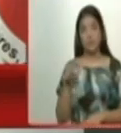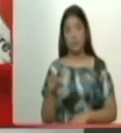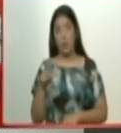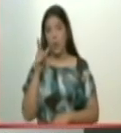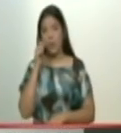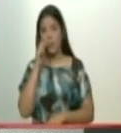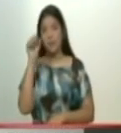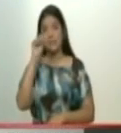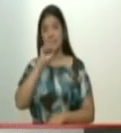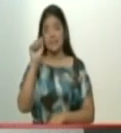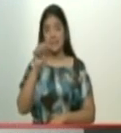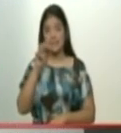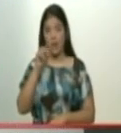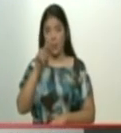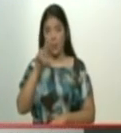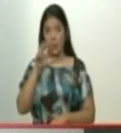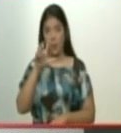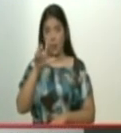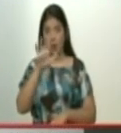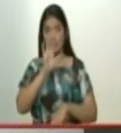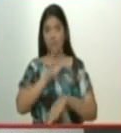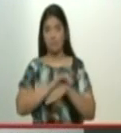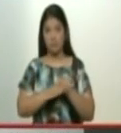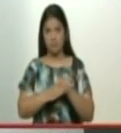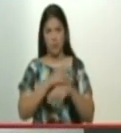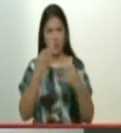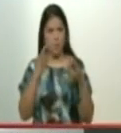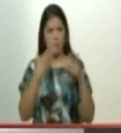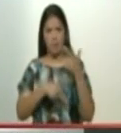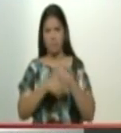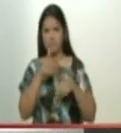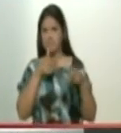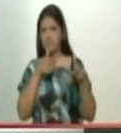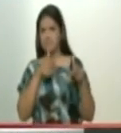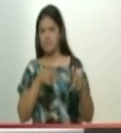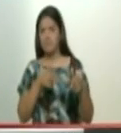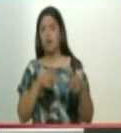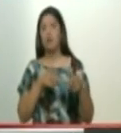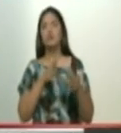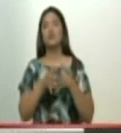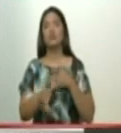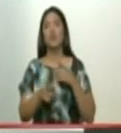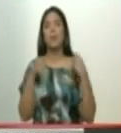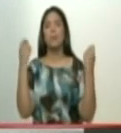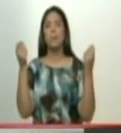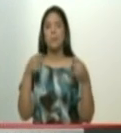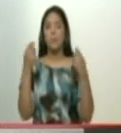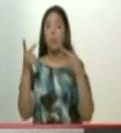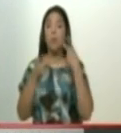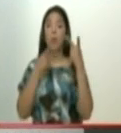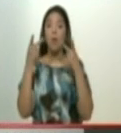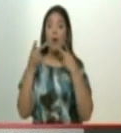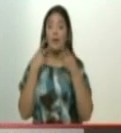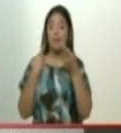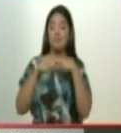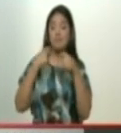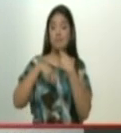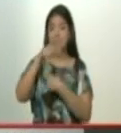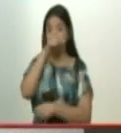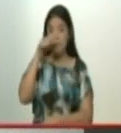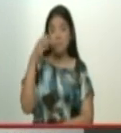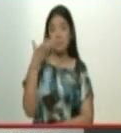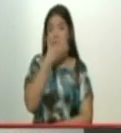señor Samuel, que es de AMPA común, es el uso del tema político con el narcotráfico, con el